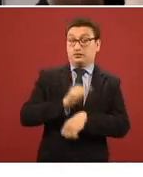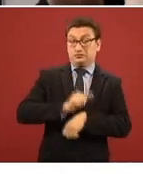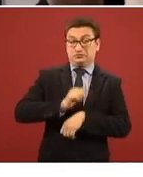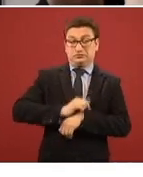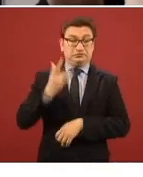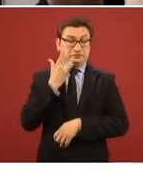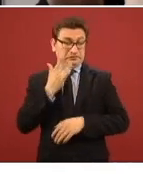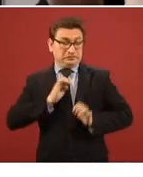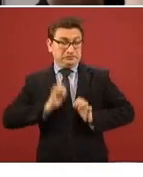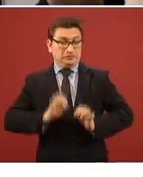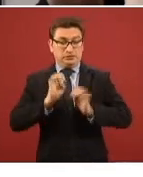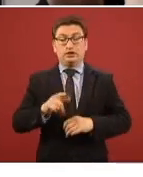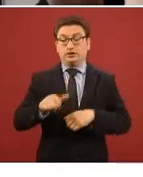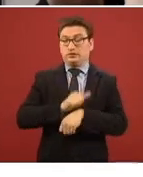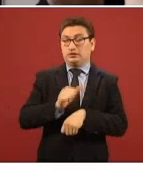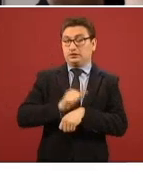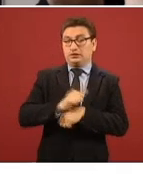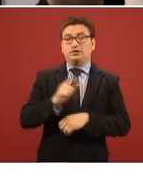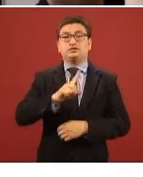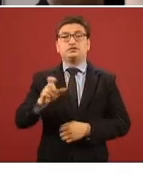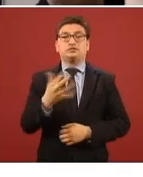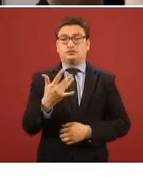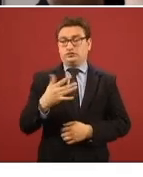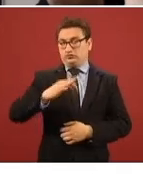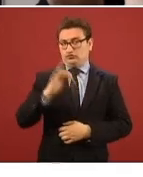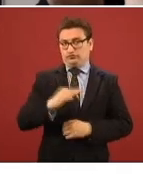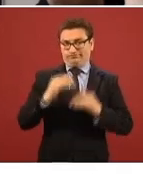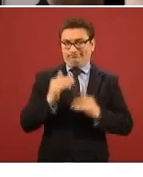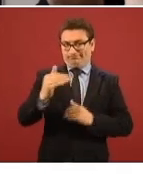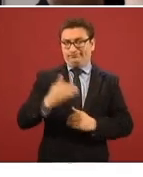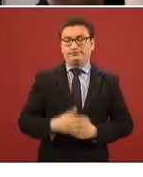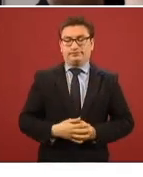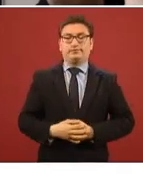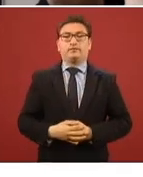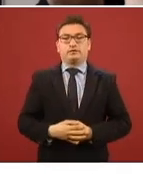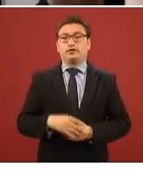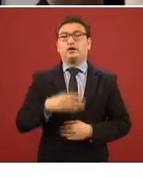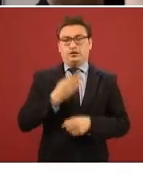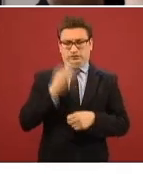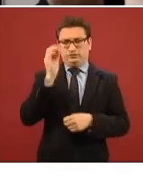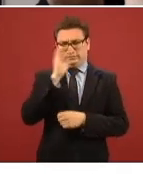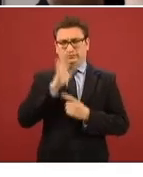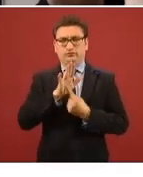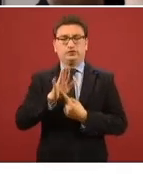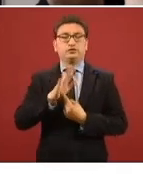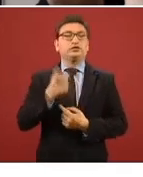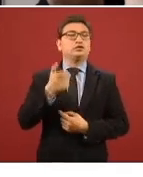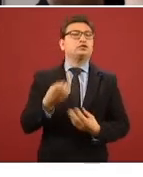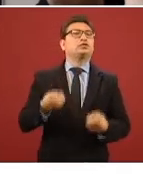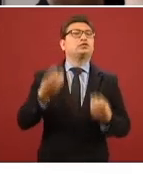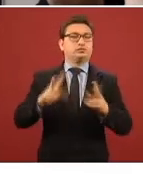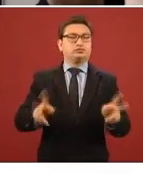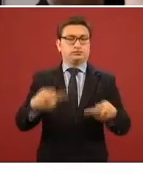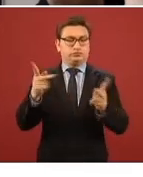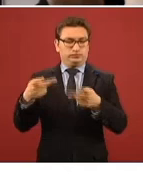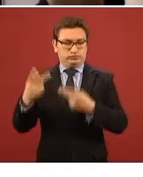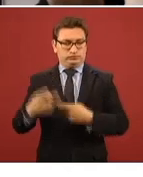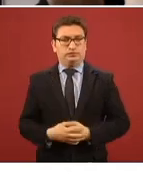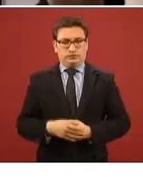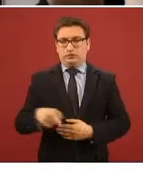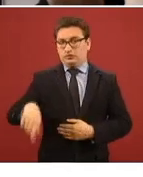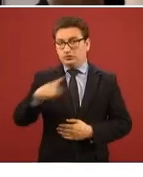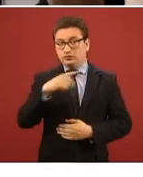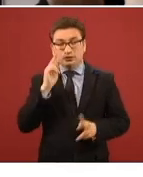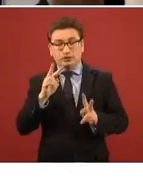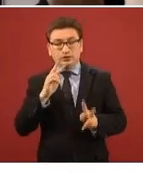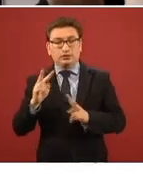presentamos un sobreprecio del 150% ahí también ahorita les muestro las fotos y los precios a los cuales vendimos sobre todo los mercedes